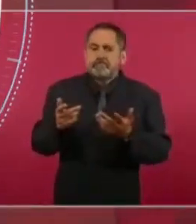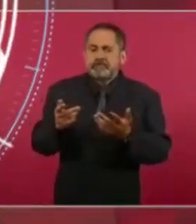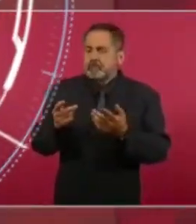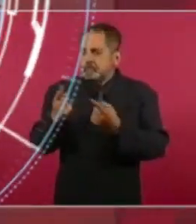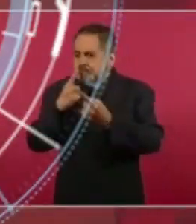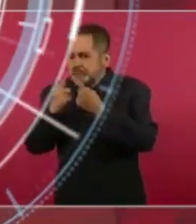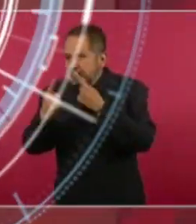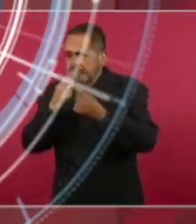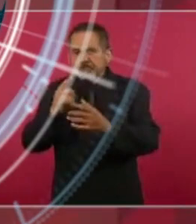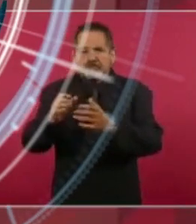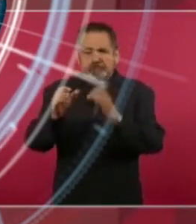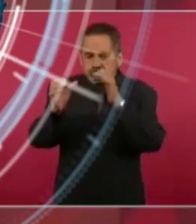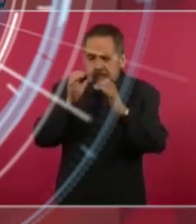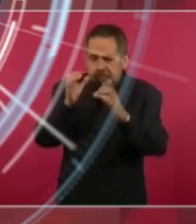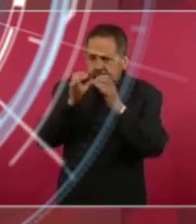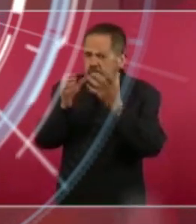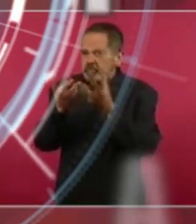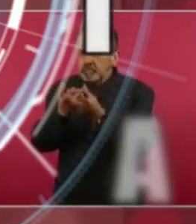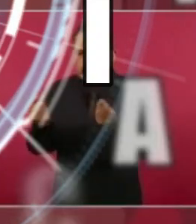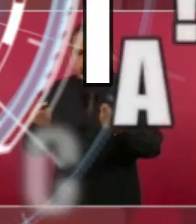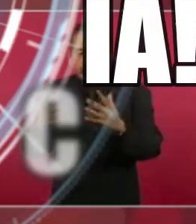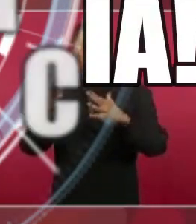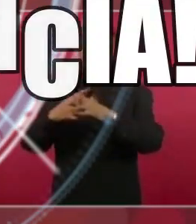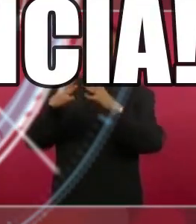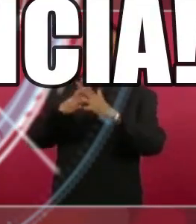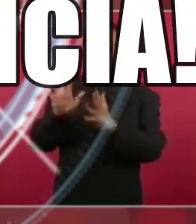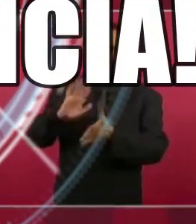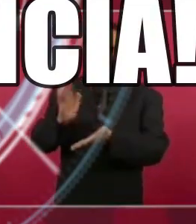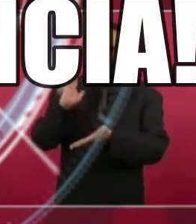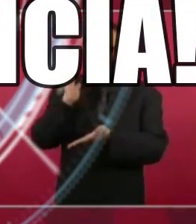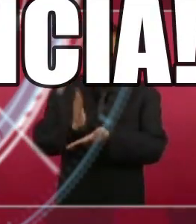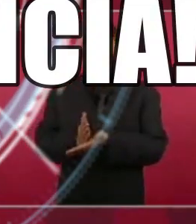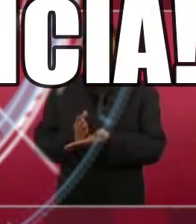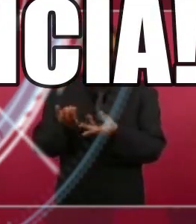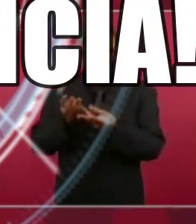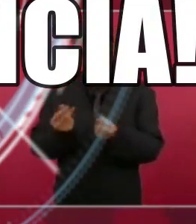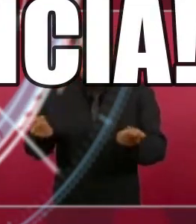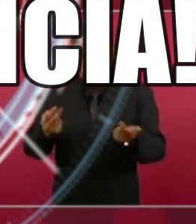buscar el diálogo, parar la guerra.